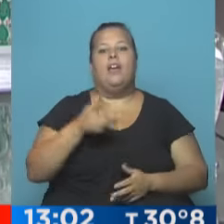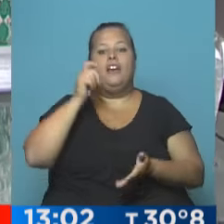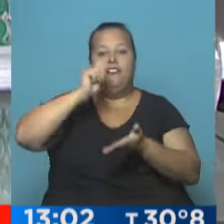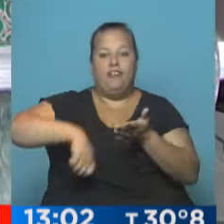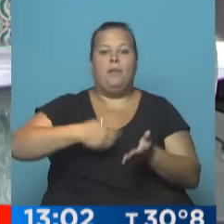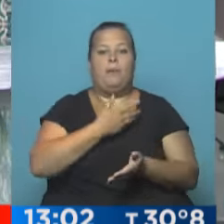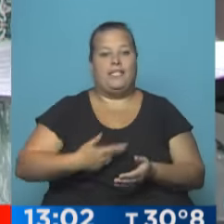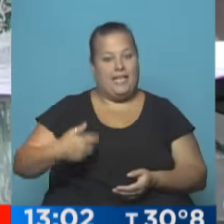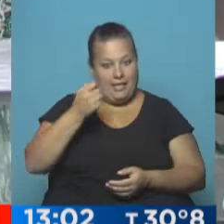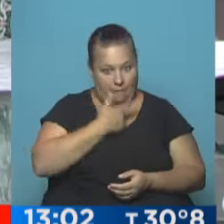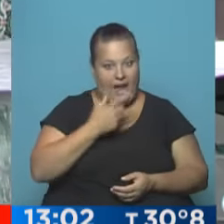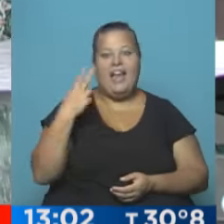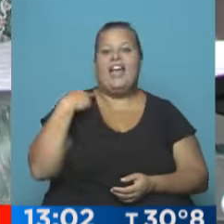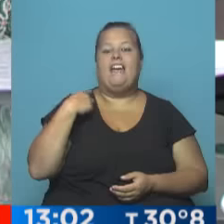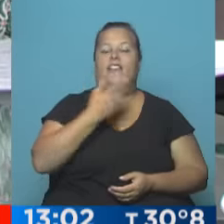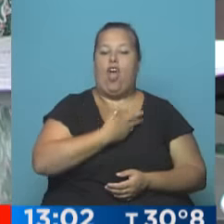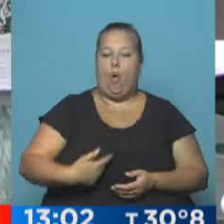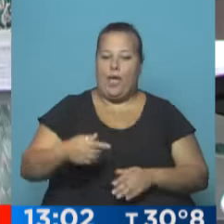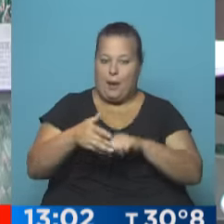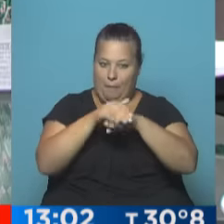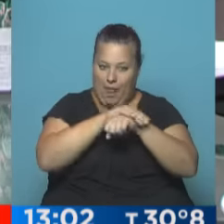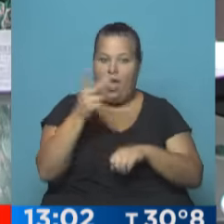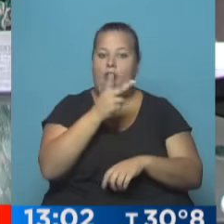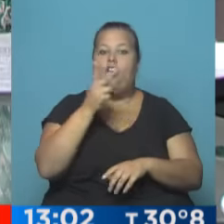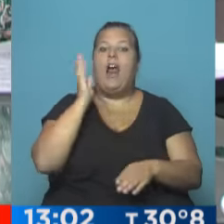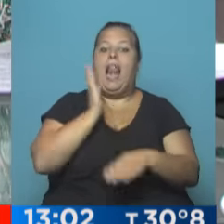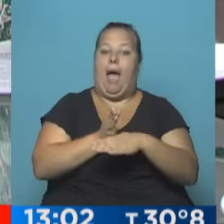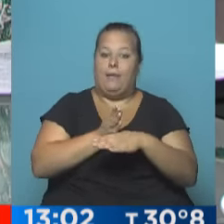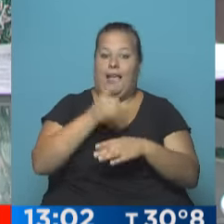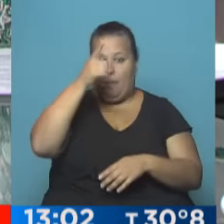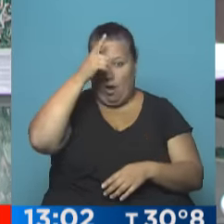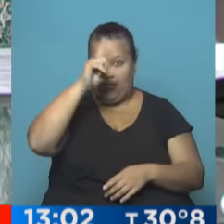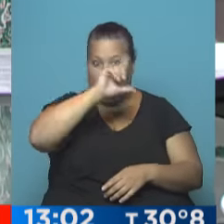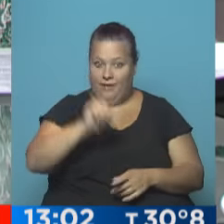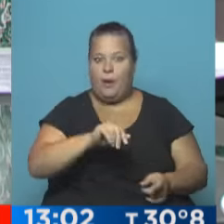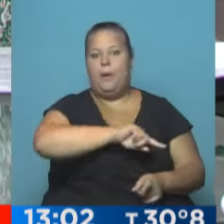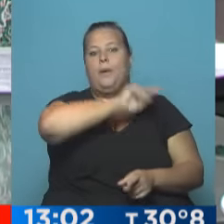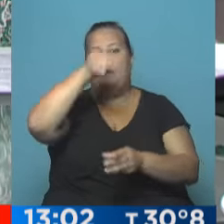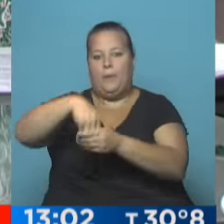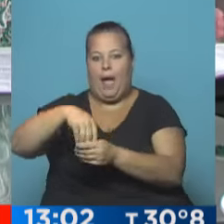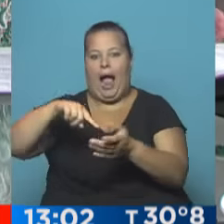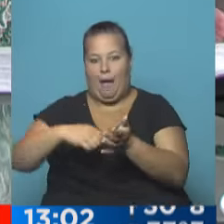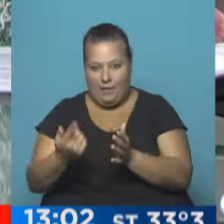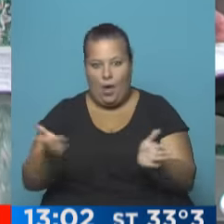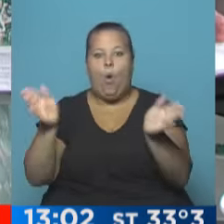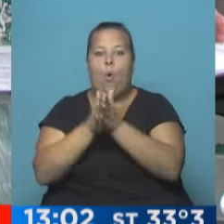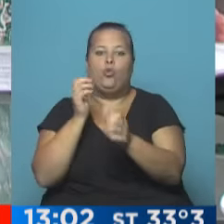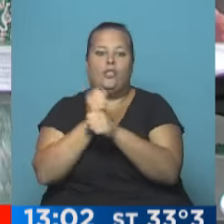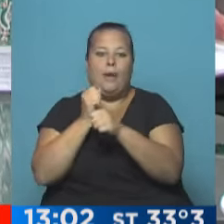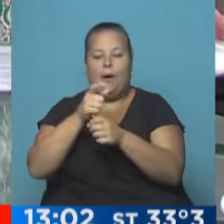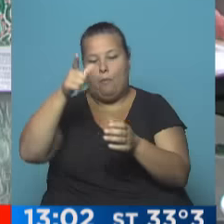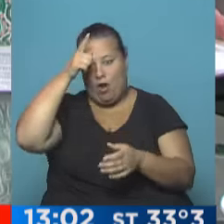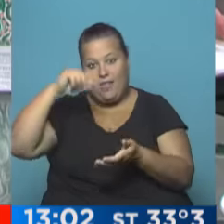el presidente macri y el jefe de gobierno Horacio Rodríguez larreta la mitad de los efectivos de la Policía Federal pasarán a la ciudad van a compartir tareas con la